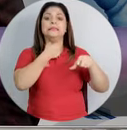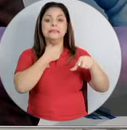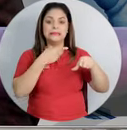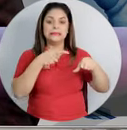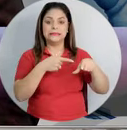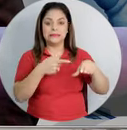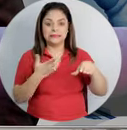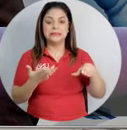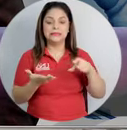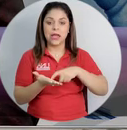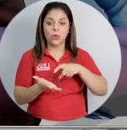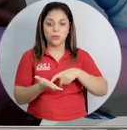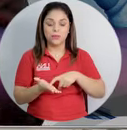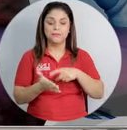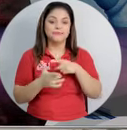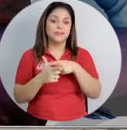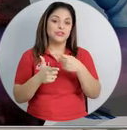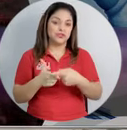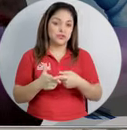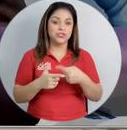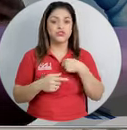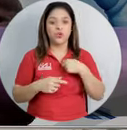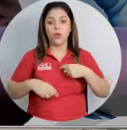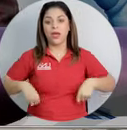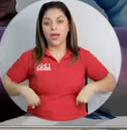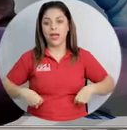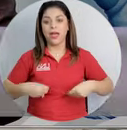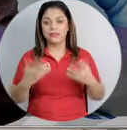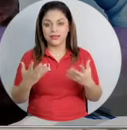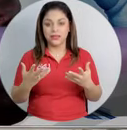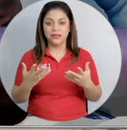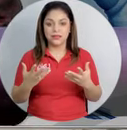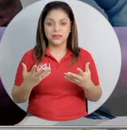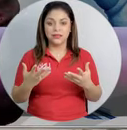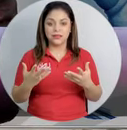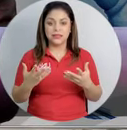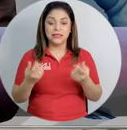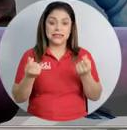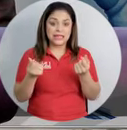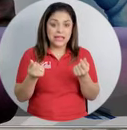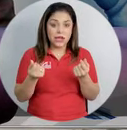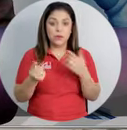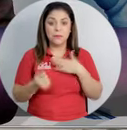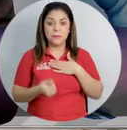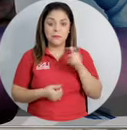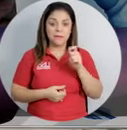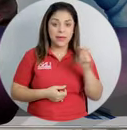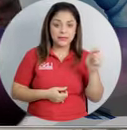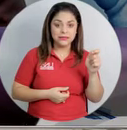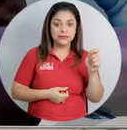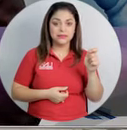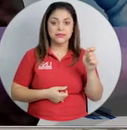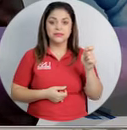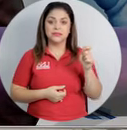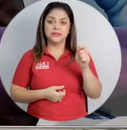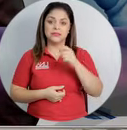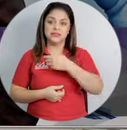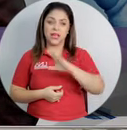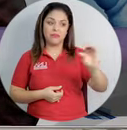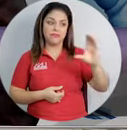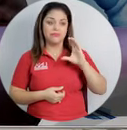ya con una deuda. Entonces no solamente gasté el dinero del mes, todo lo que recibí